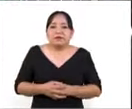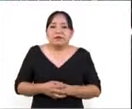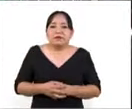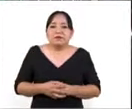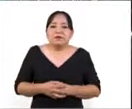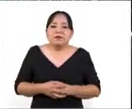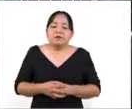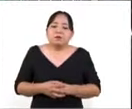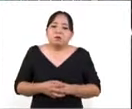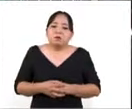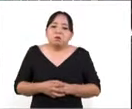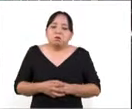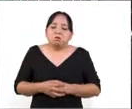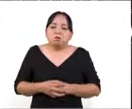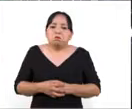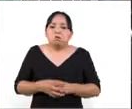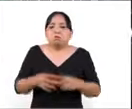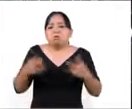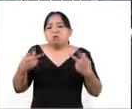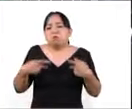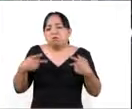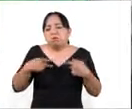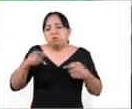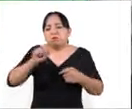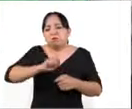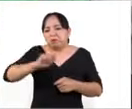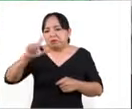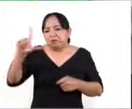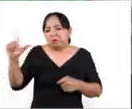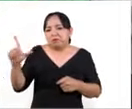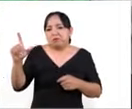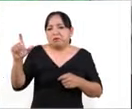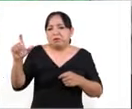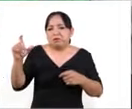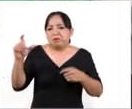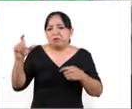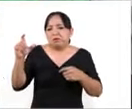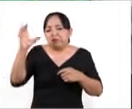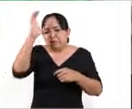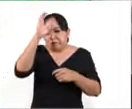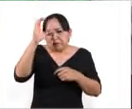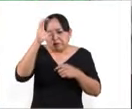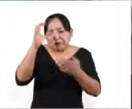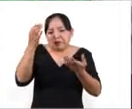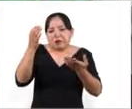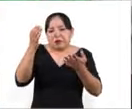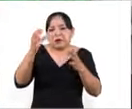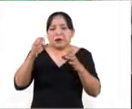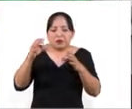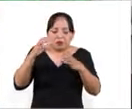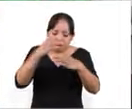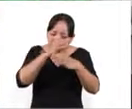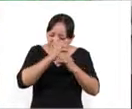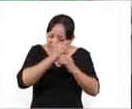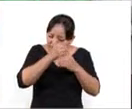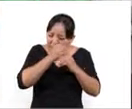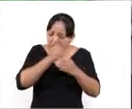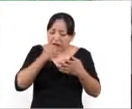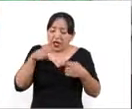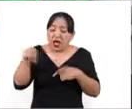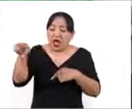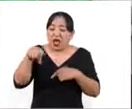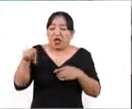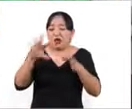situación. En términos científicos no hay nada que diga que el 19 de septiembre es un día especial para que haya un sismo. En efecto, ha